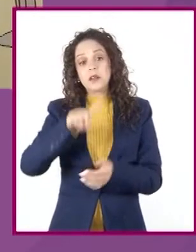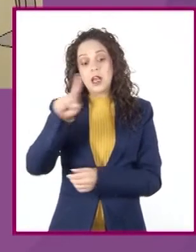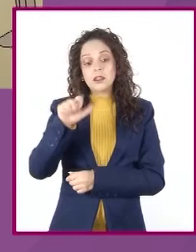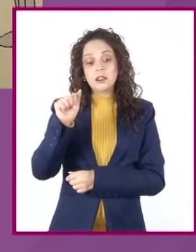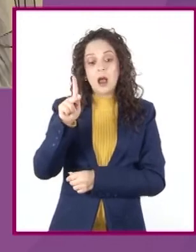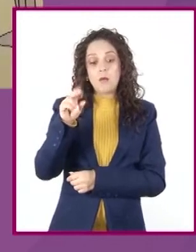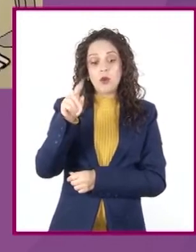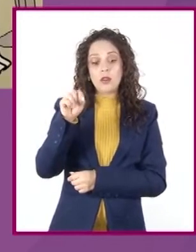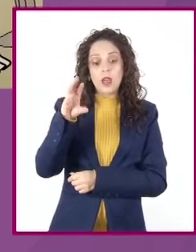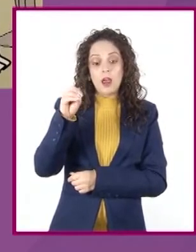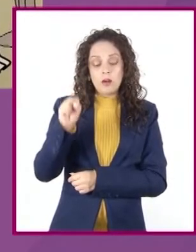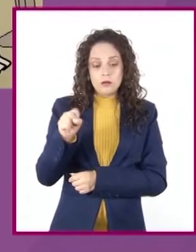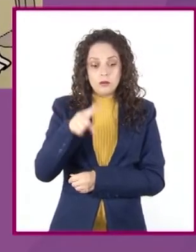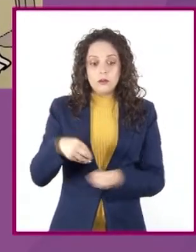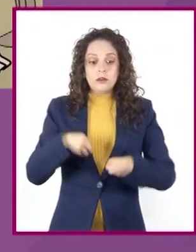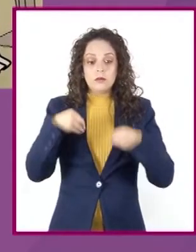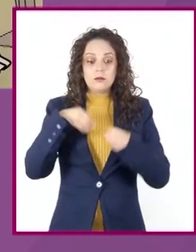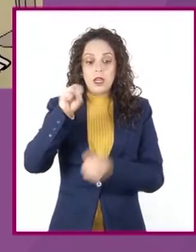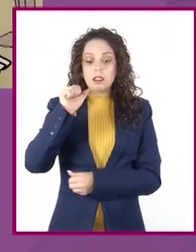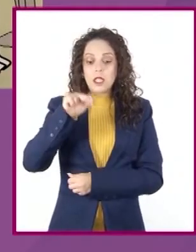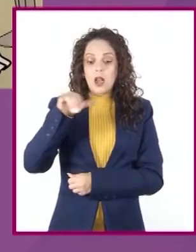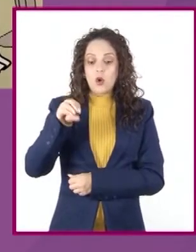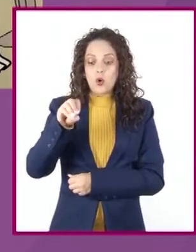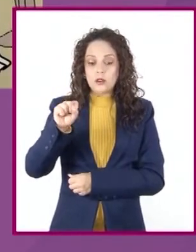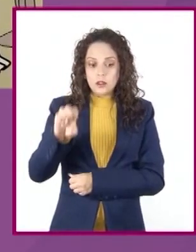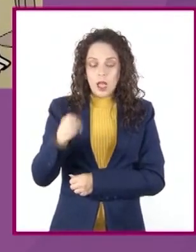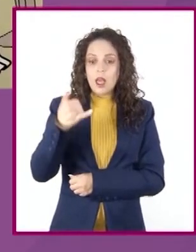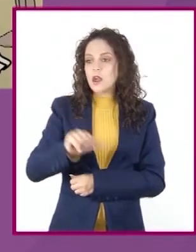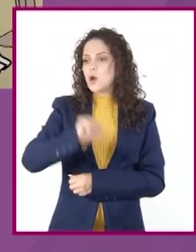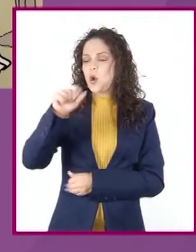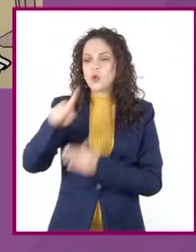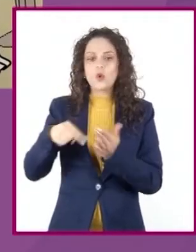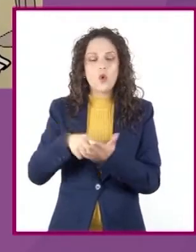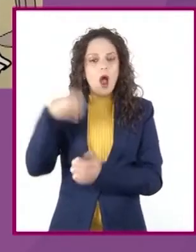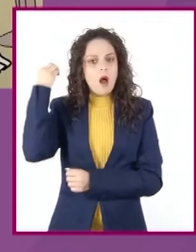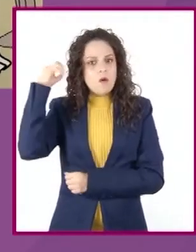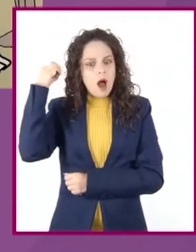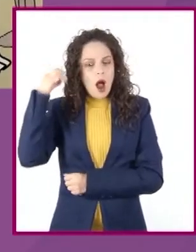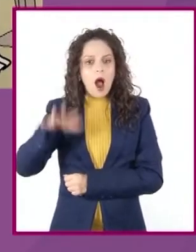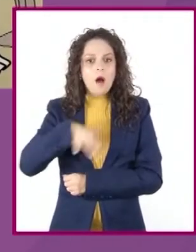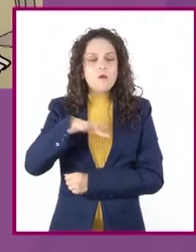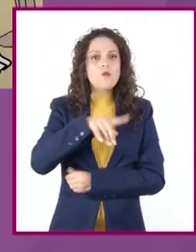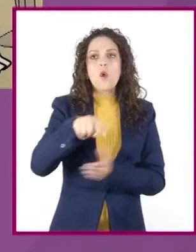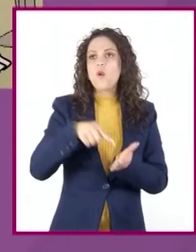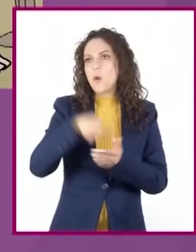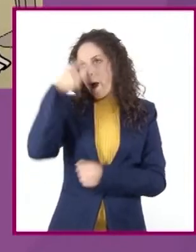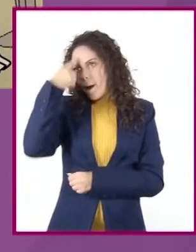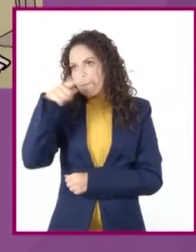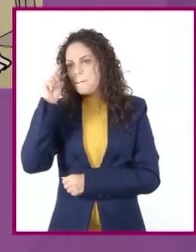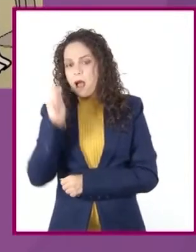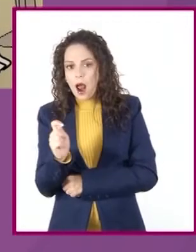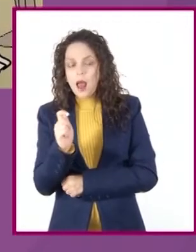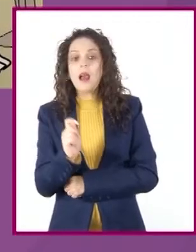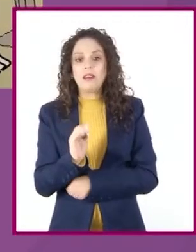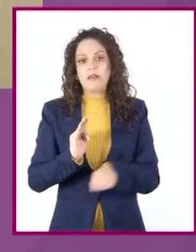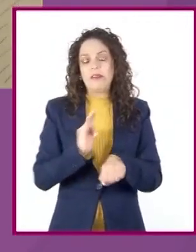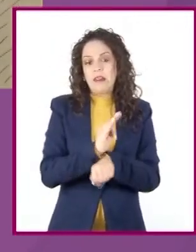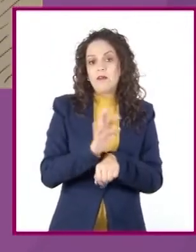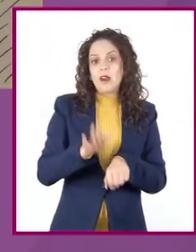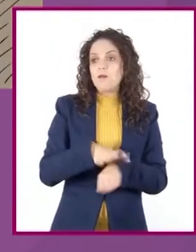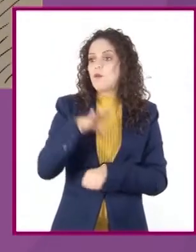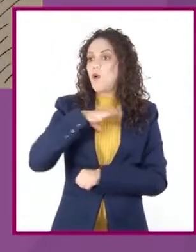Mogote, así como otras poblaciones del Valle de Oaxaca, que buscaban un lugar para defenderse de los ataques de sus